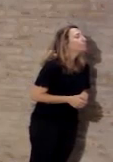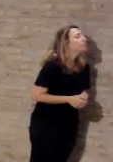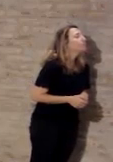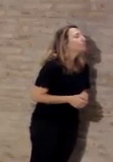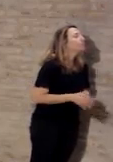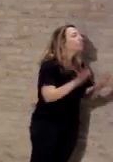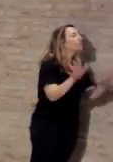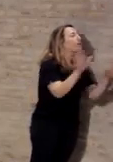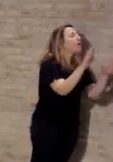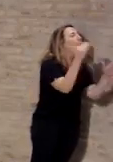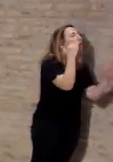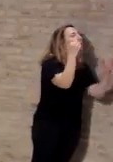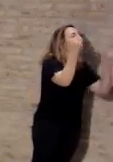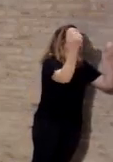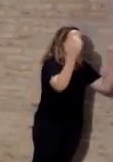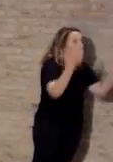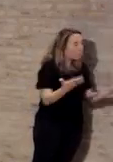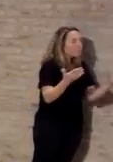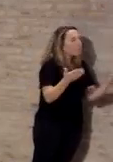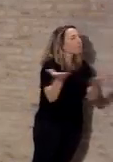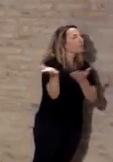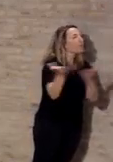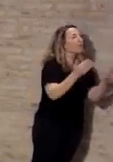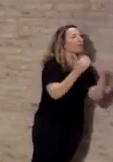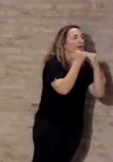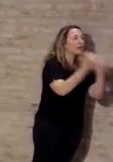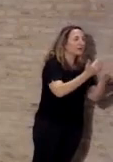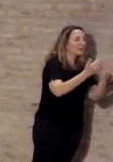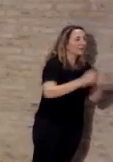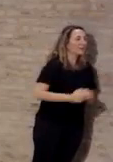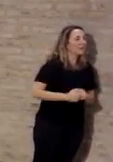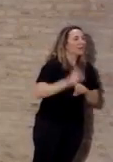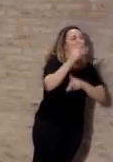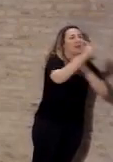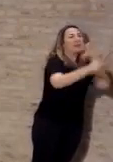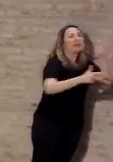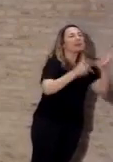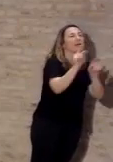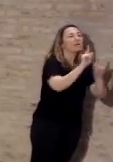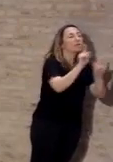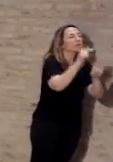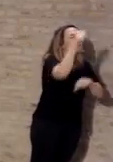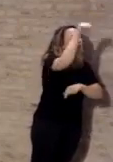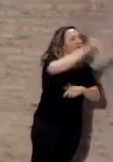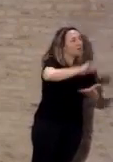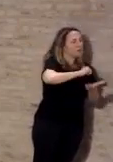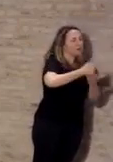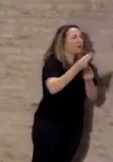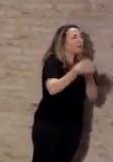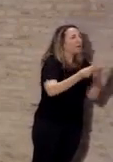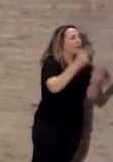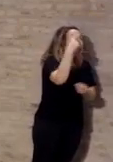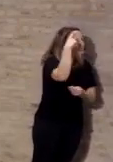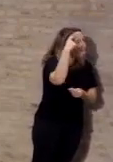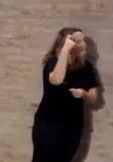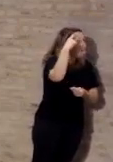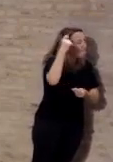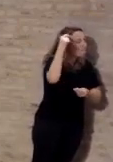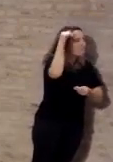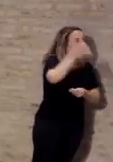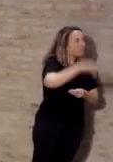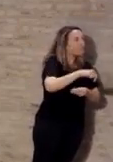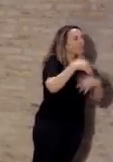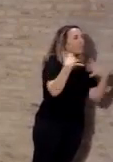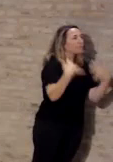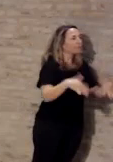acá Bueno buenas tardes Bueno gracias gab No mi intención er hablaro que estamos para aprender y